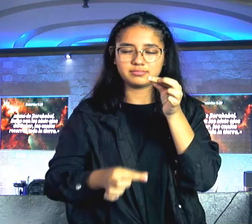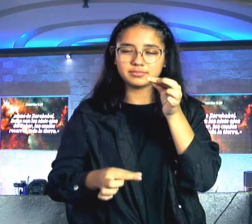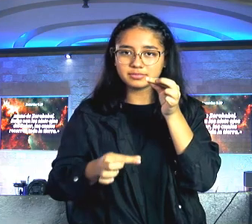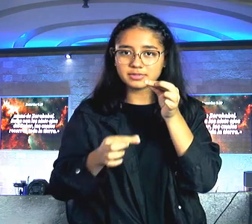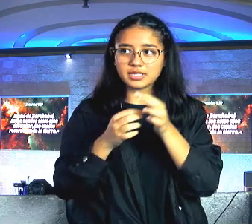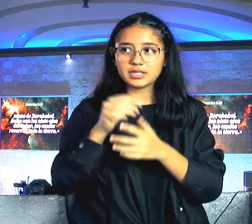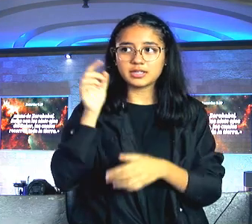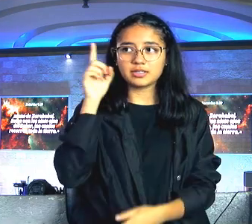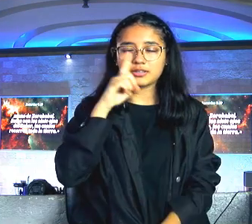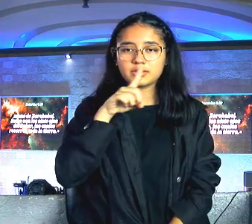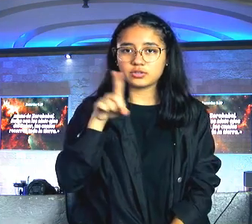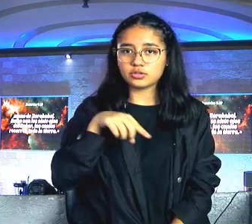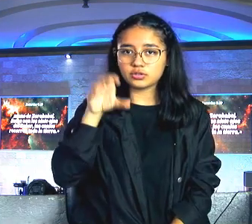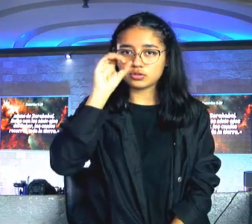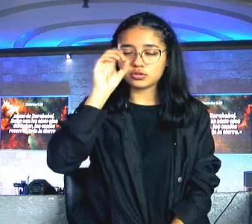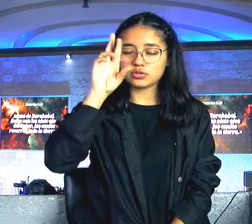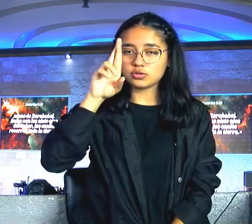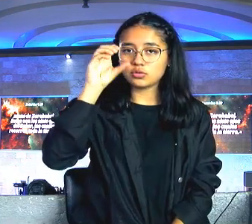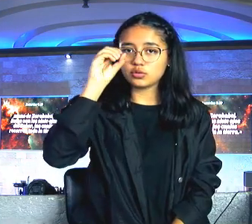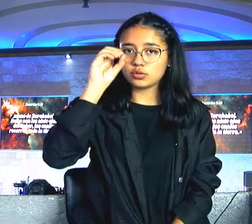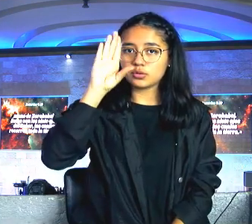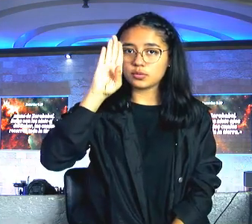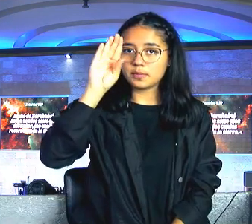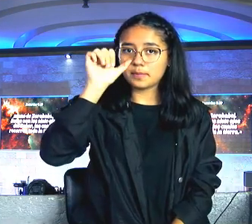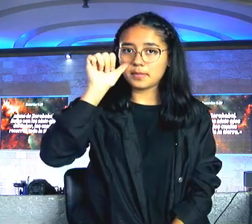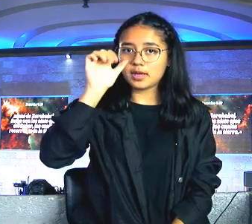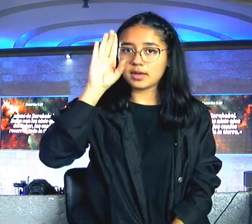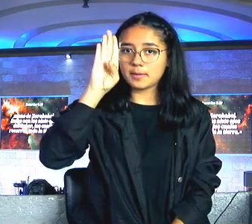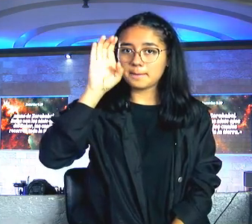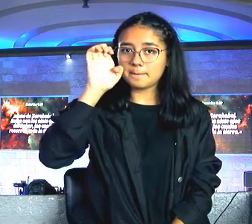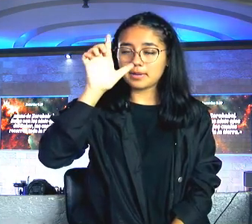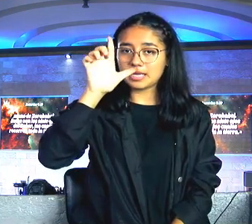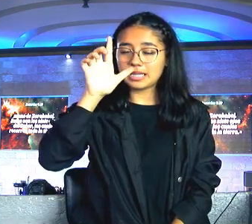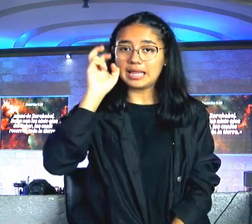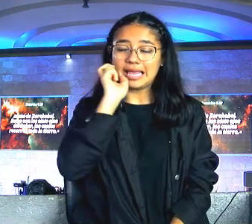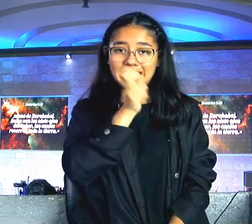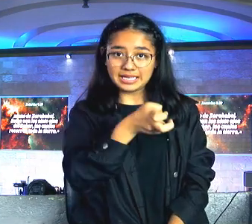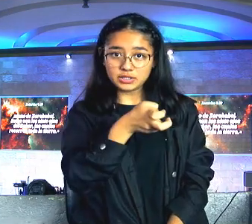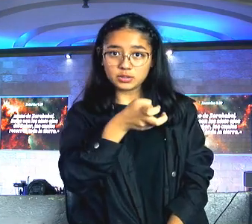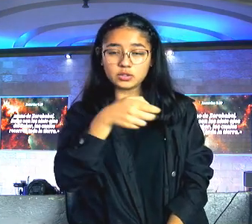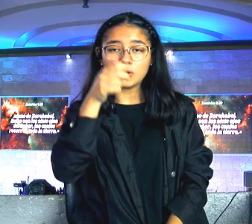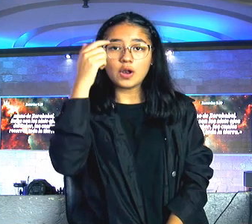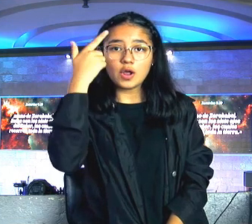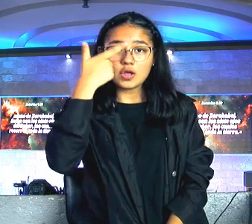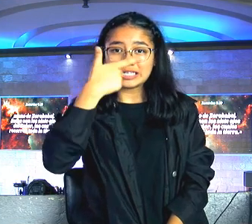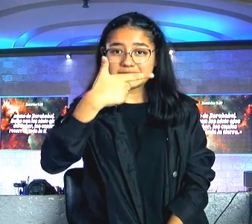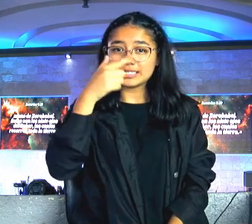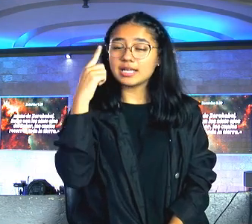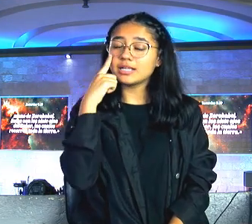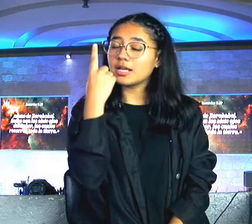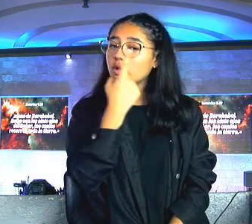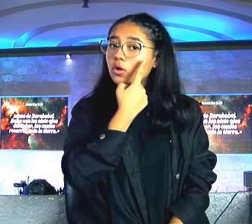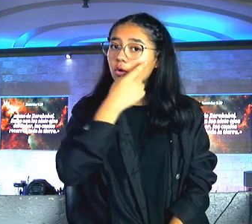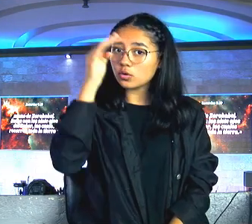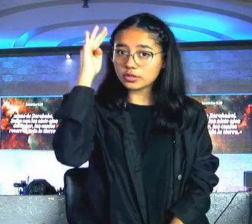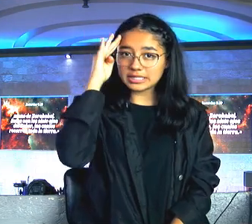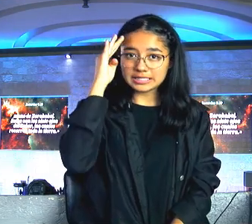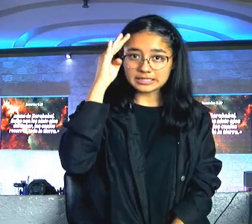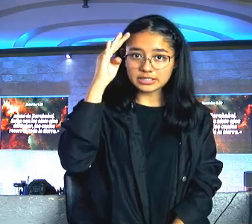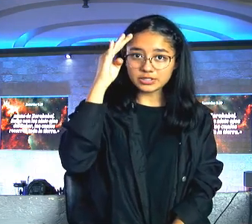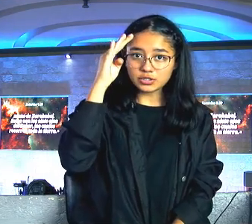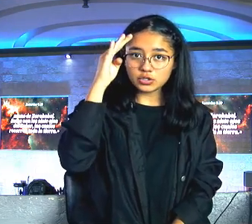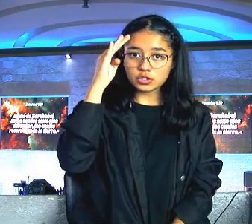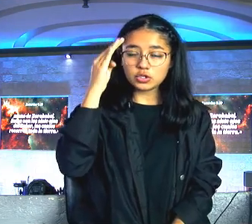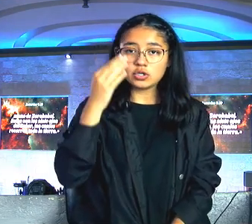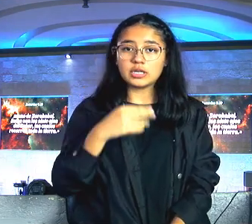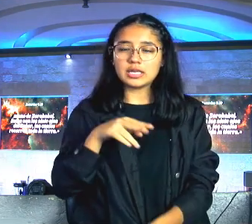¿Estos son qué cosa? Los siete ojos del Señor, los cuales recorren toda